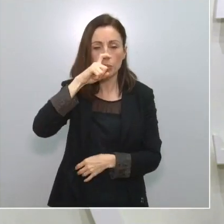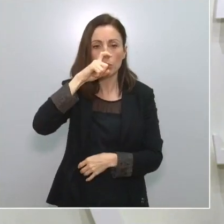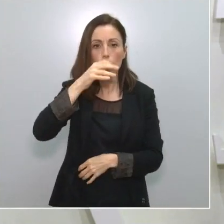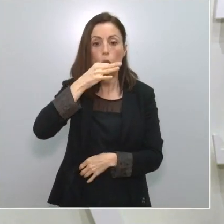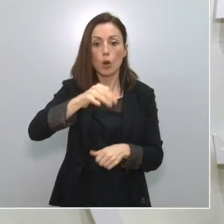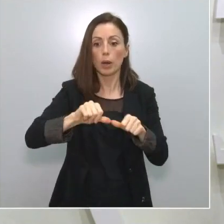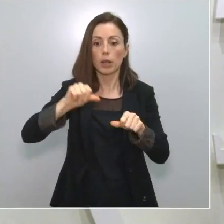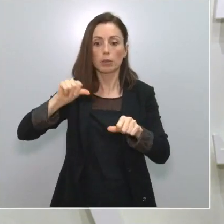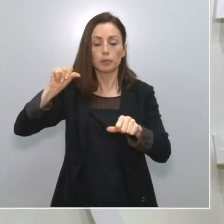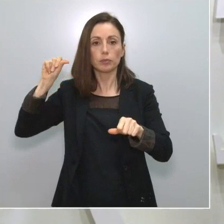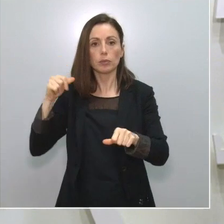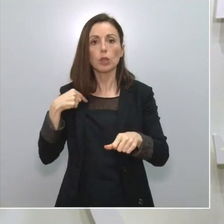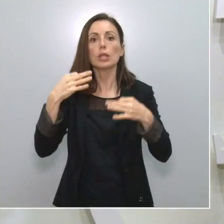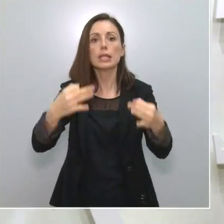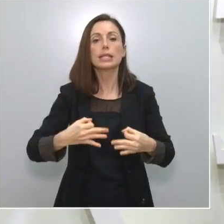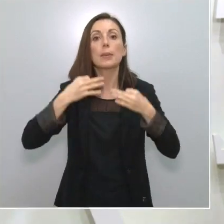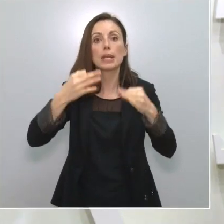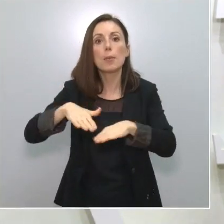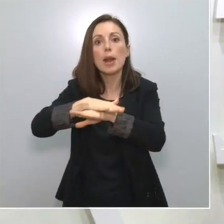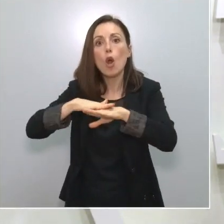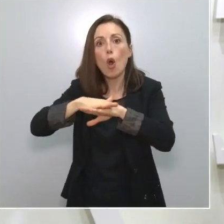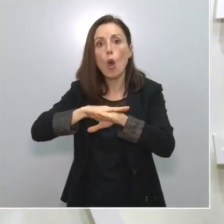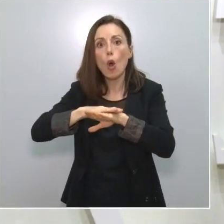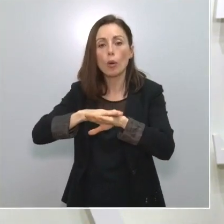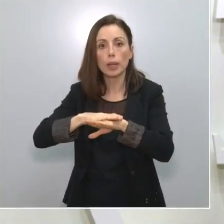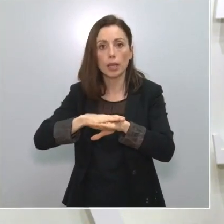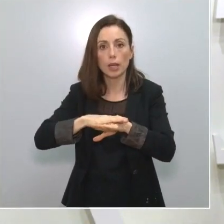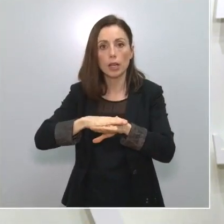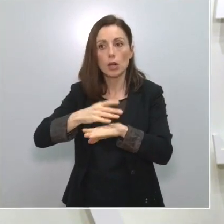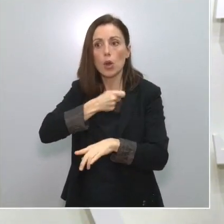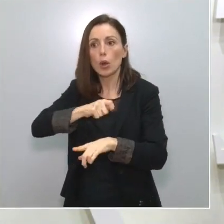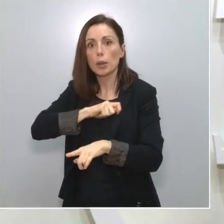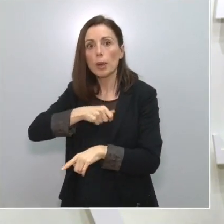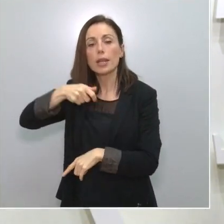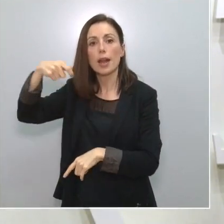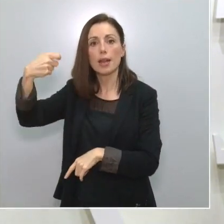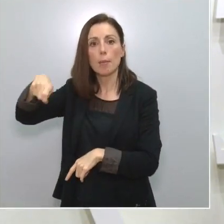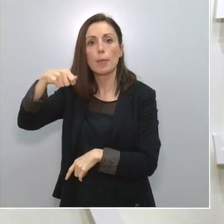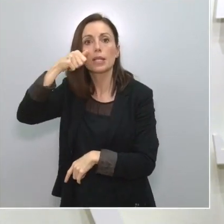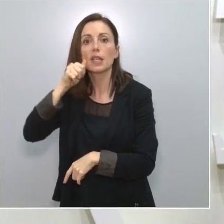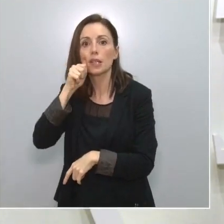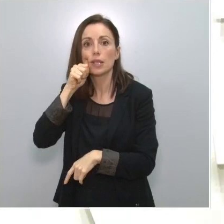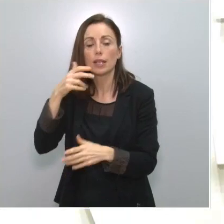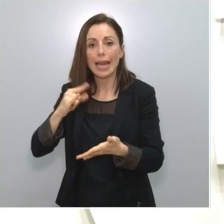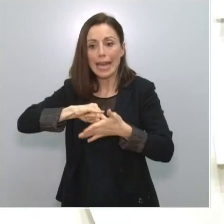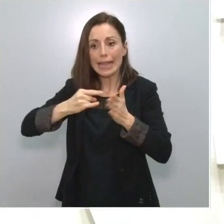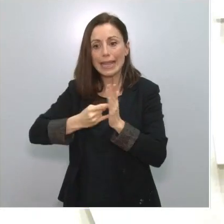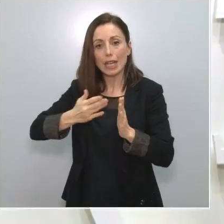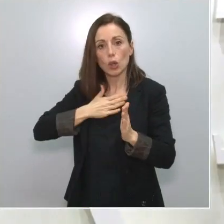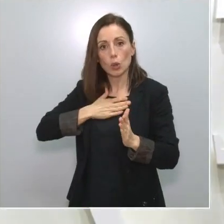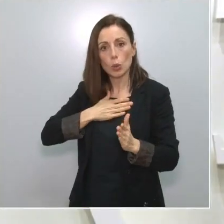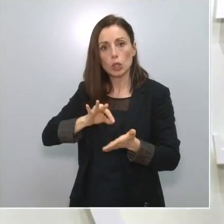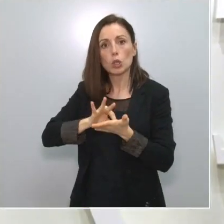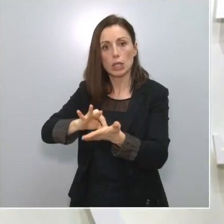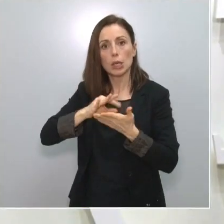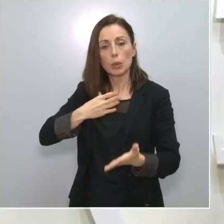comparecencias anteriores he ofrecido al Gobierno de España, y así se lo he dicho también al presidente Sánchez, que cuente con los técnicos del Servicio Murciano de